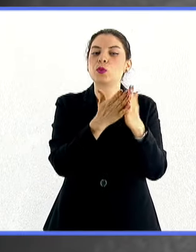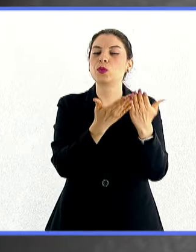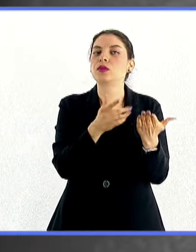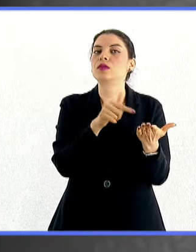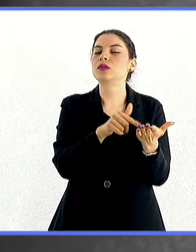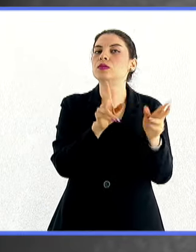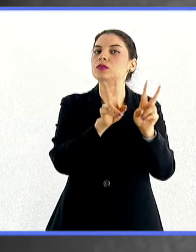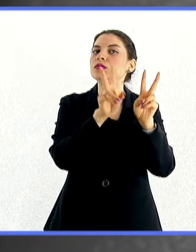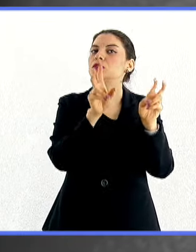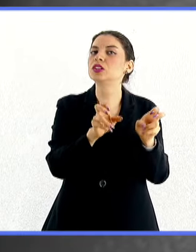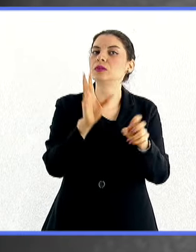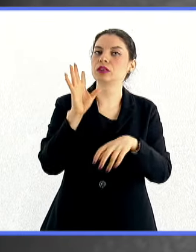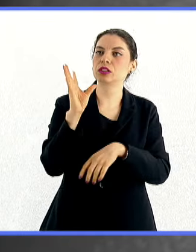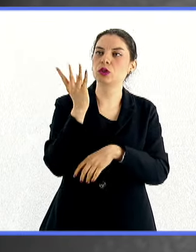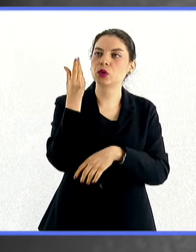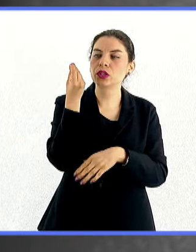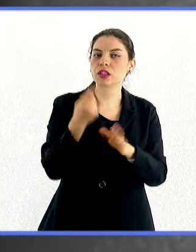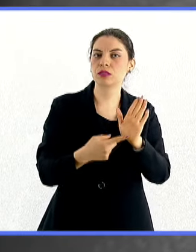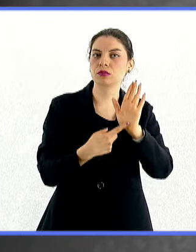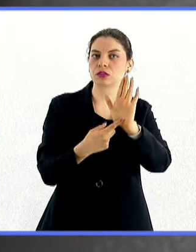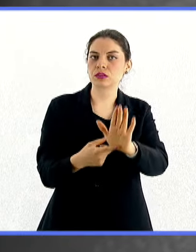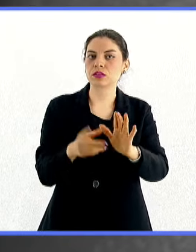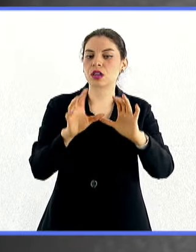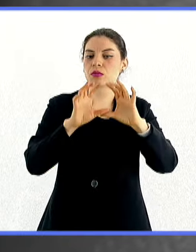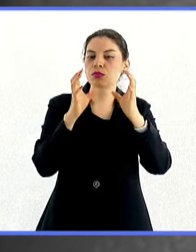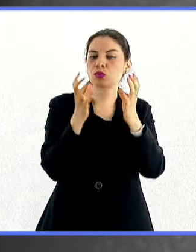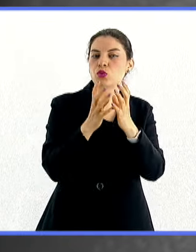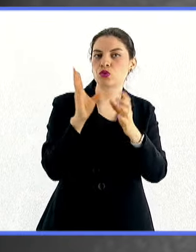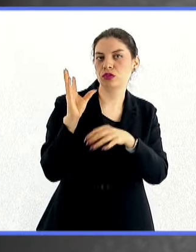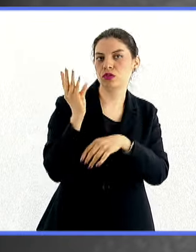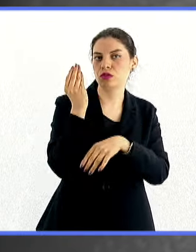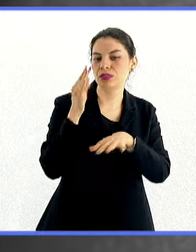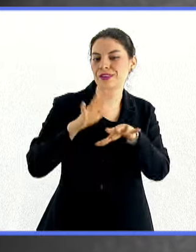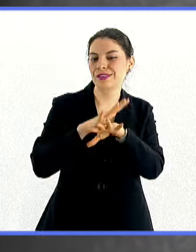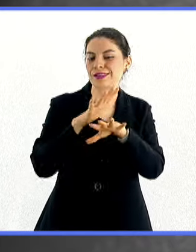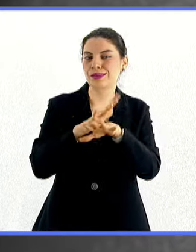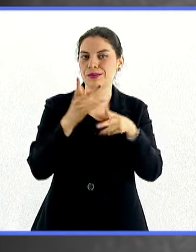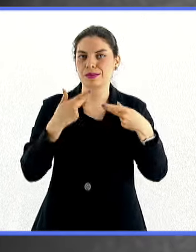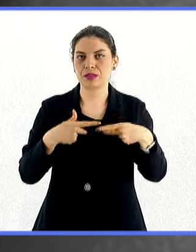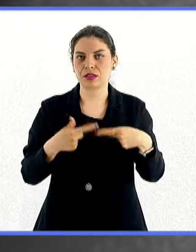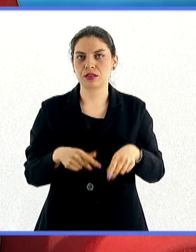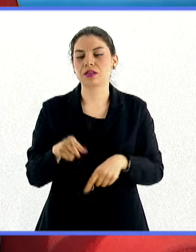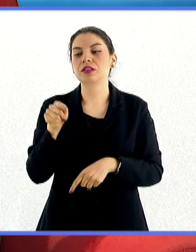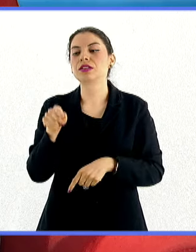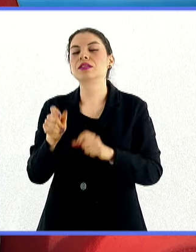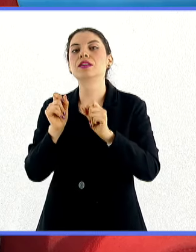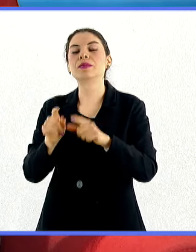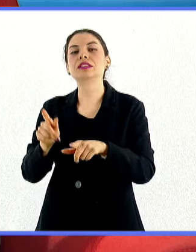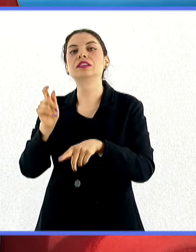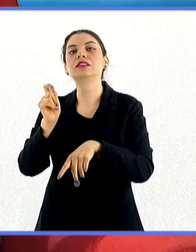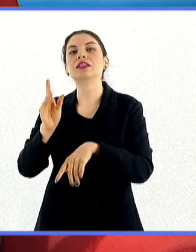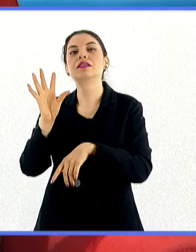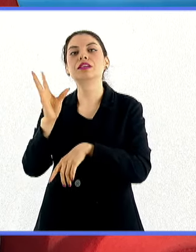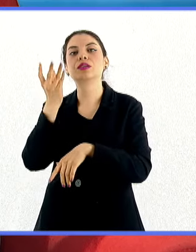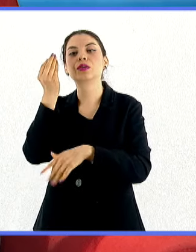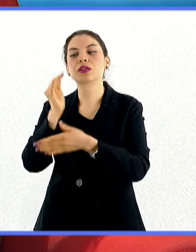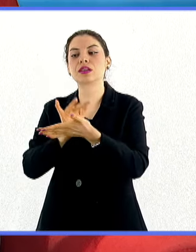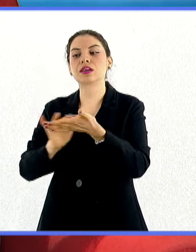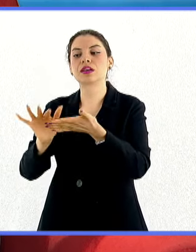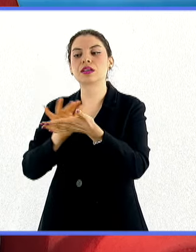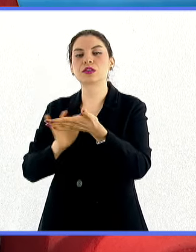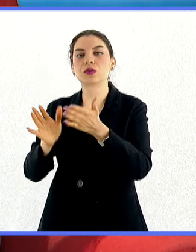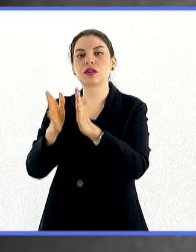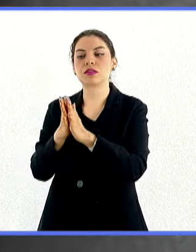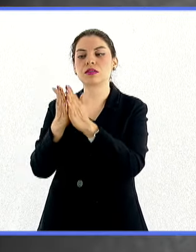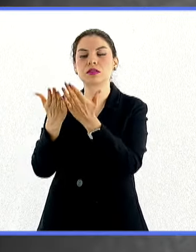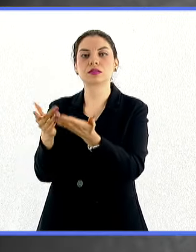nos ha cambiado el mundo digital. Y la segunda parte es una tecnología de la lectura, es decir, qué papel juega el